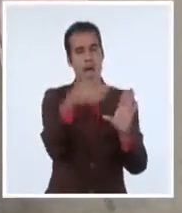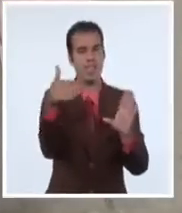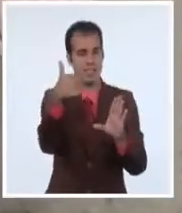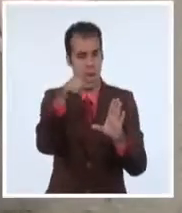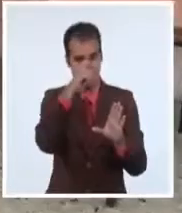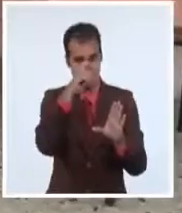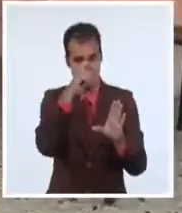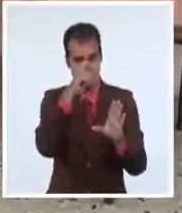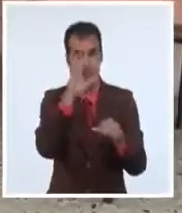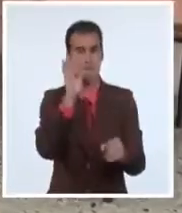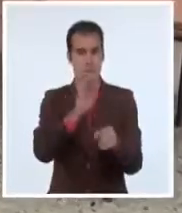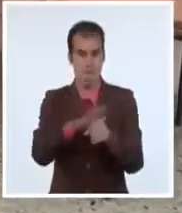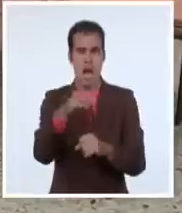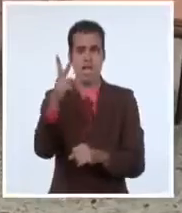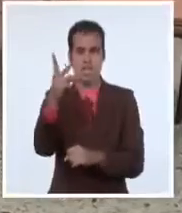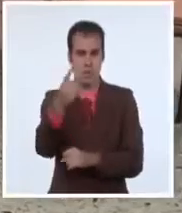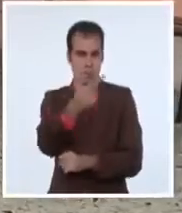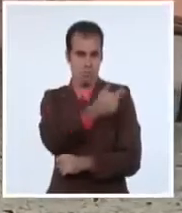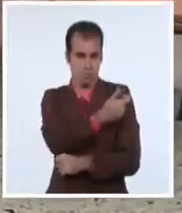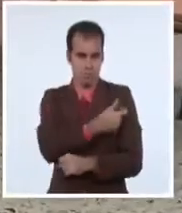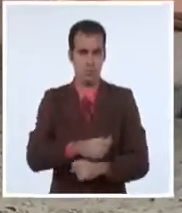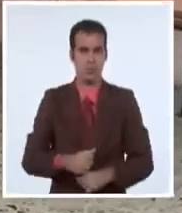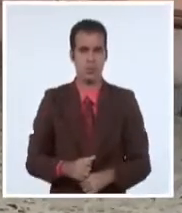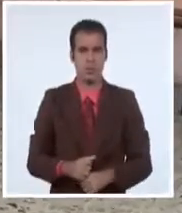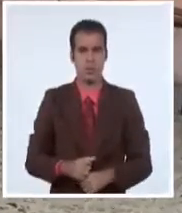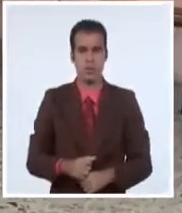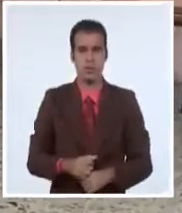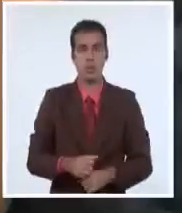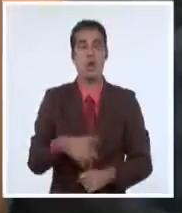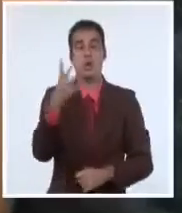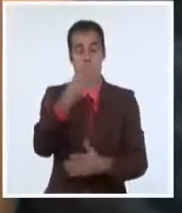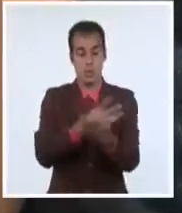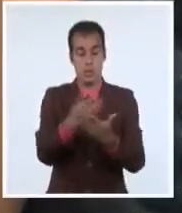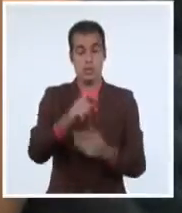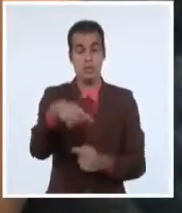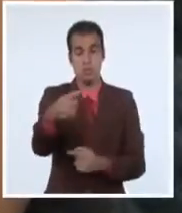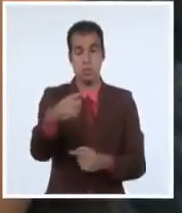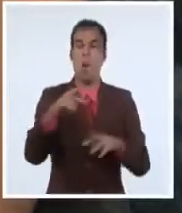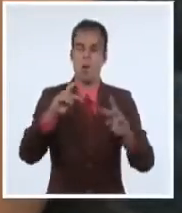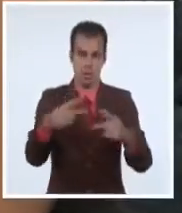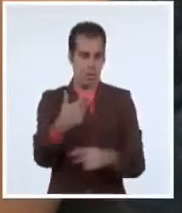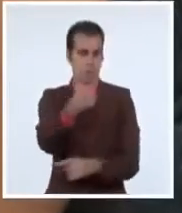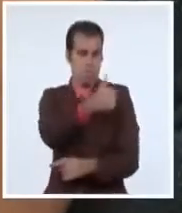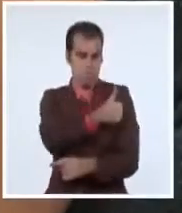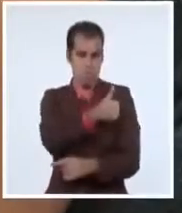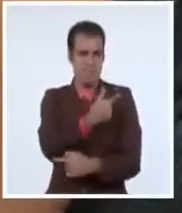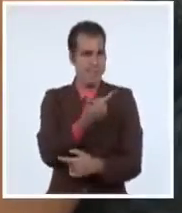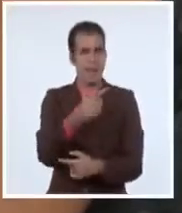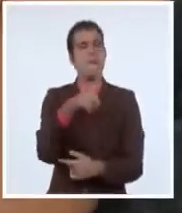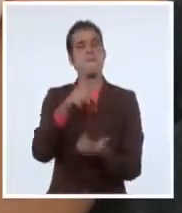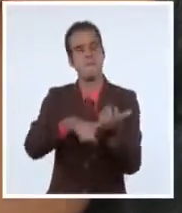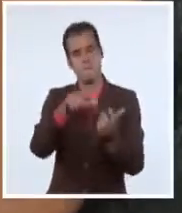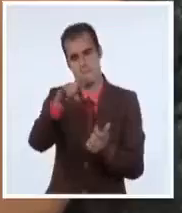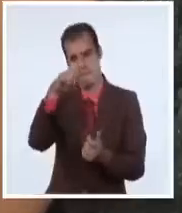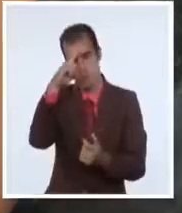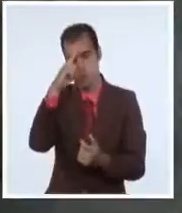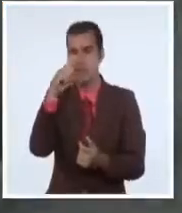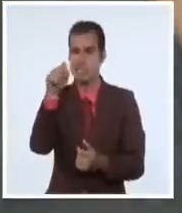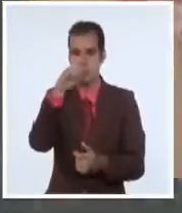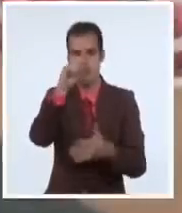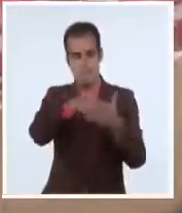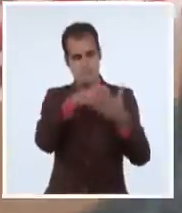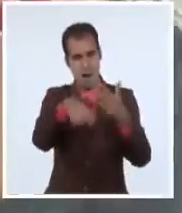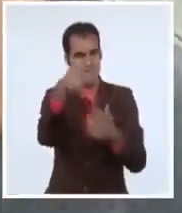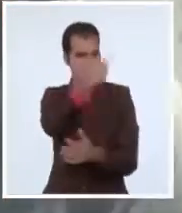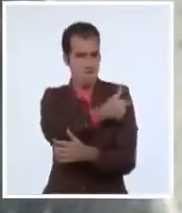segunda dosis y en 4 semanas recibirán una tercera con Soberana Plus para culminar un esquema de vacunación que